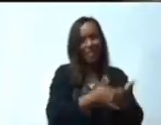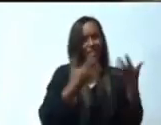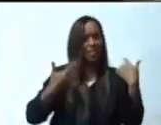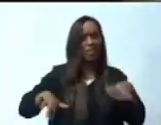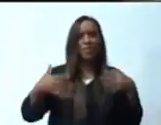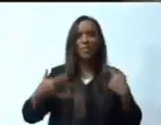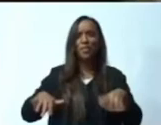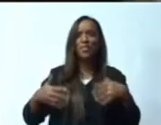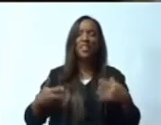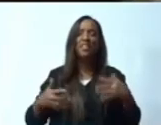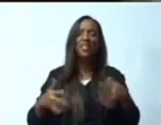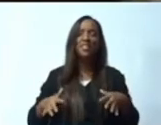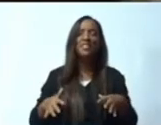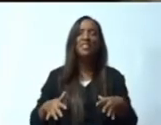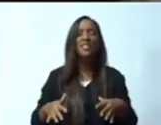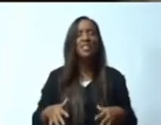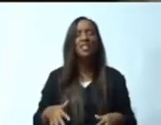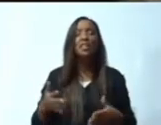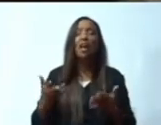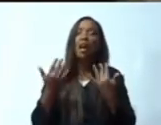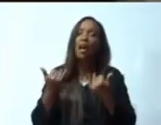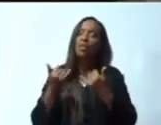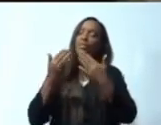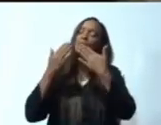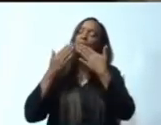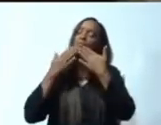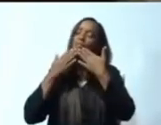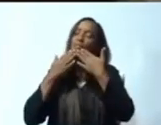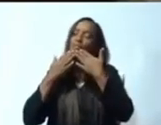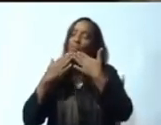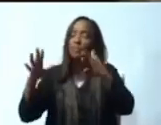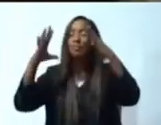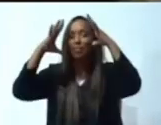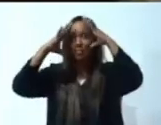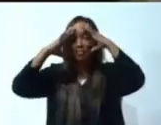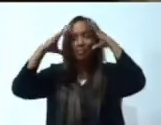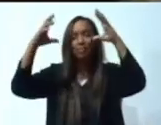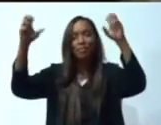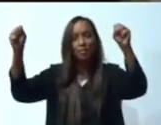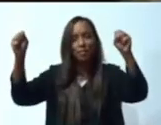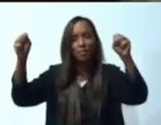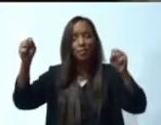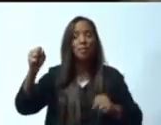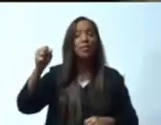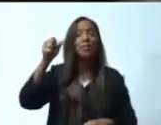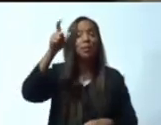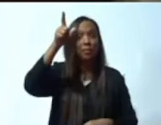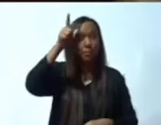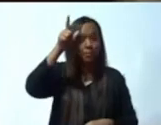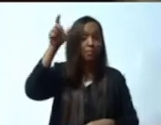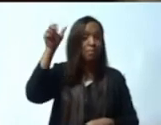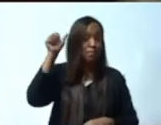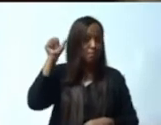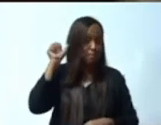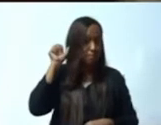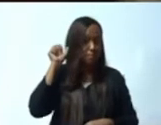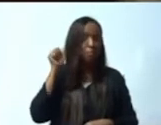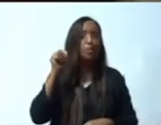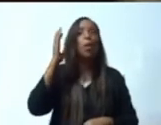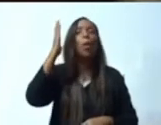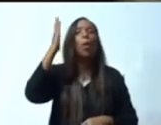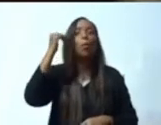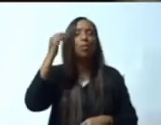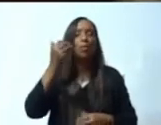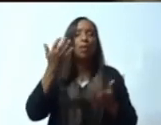años llega un presidente como mi presidente Luis Abinader y abraza a mi provincia de Pedernales con